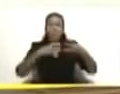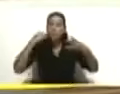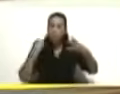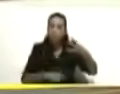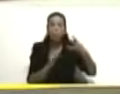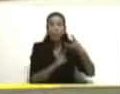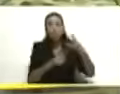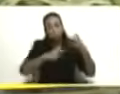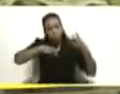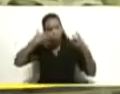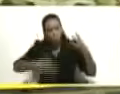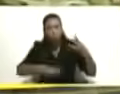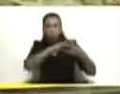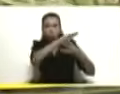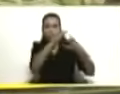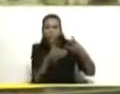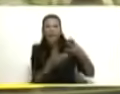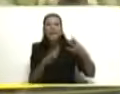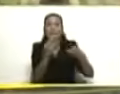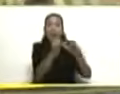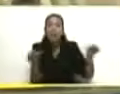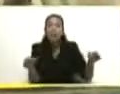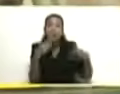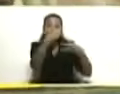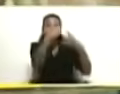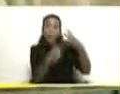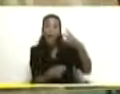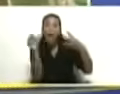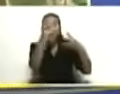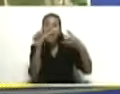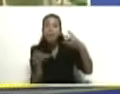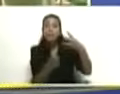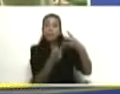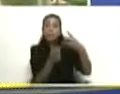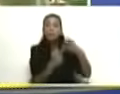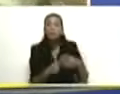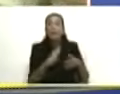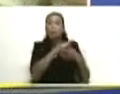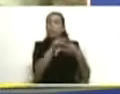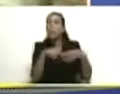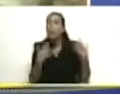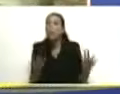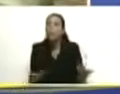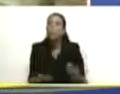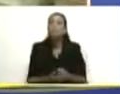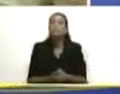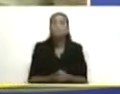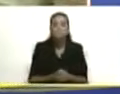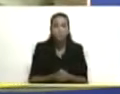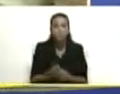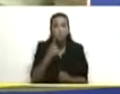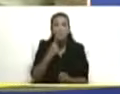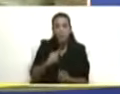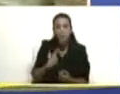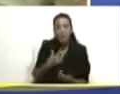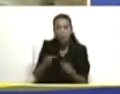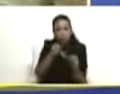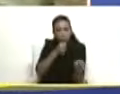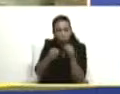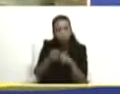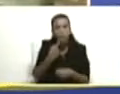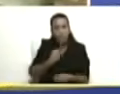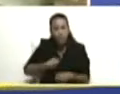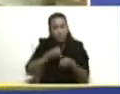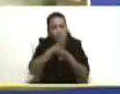seguro y soberano. Esa es la línea. ¿Ah? ¿Cómo va las 4S? Bueno, pero háblale a la gente aquí con el